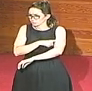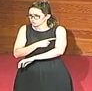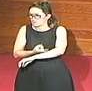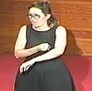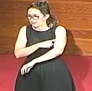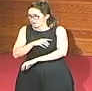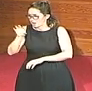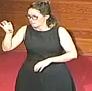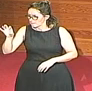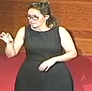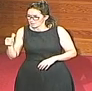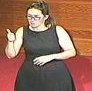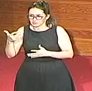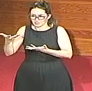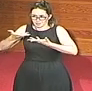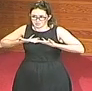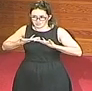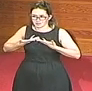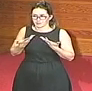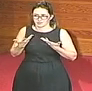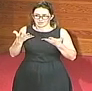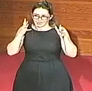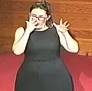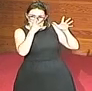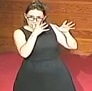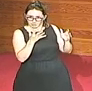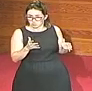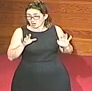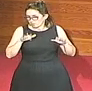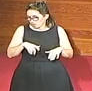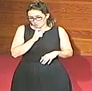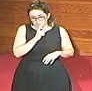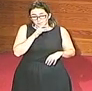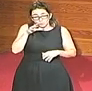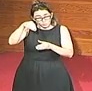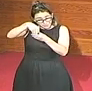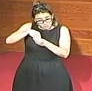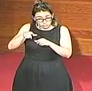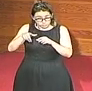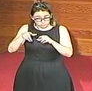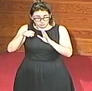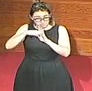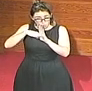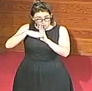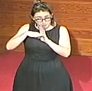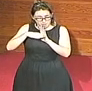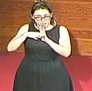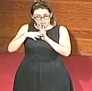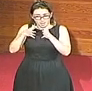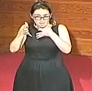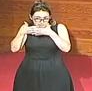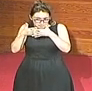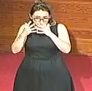hacia la derecha. Es decir, es muy difícil porque el propio algoritmo lo que premia es que